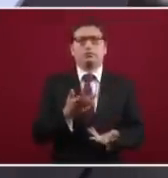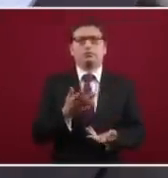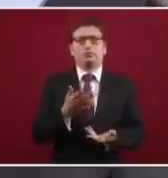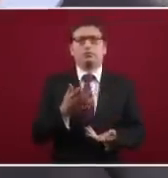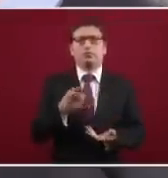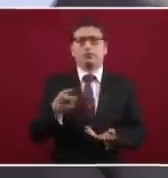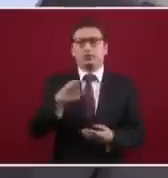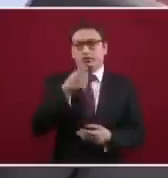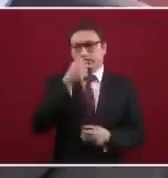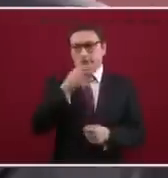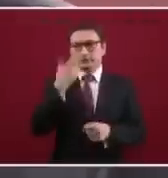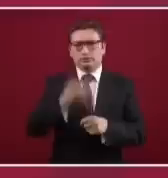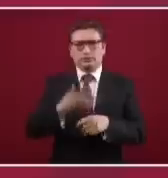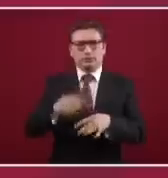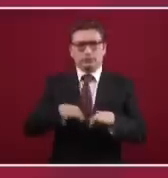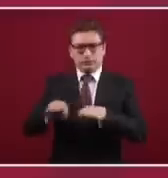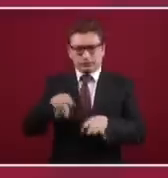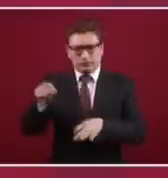hasta la Secretaría del Trabajo